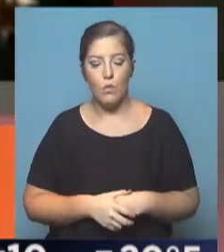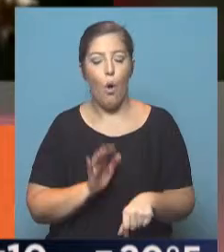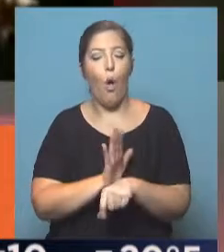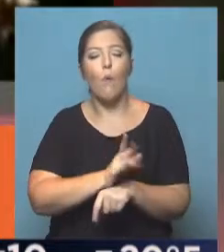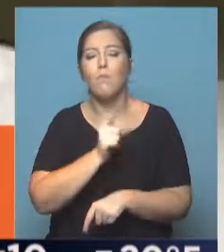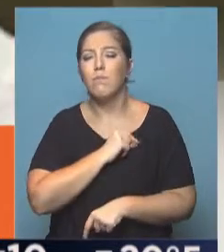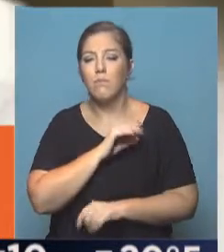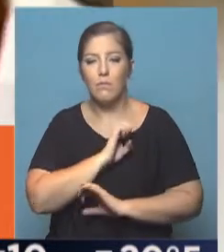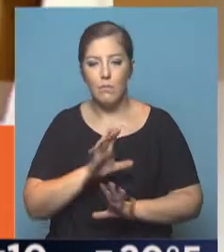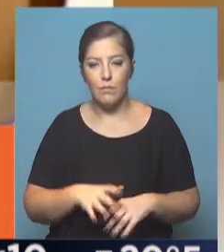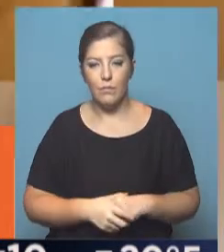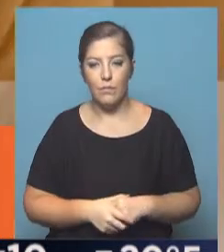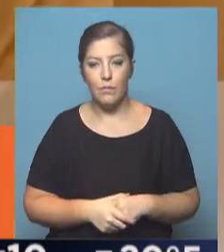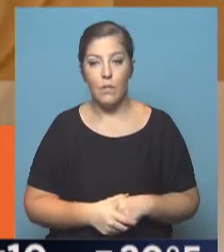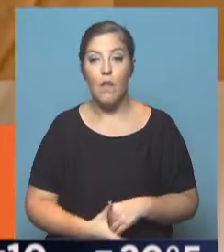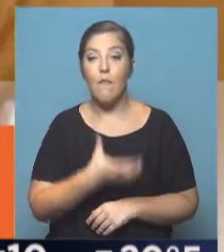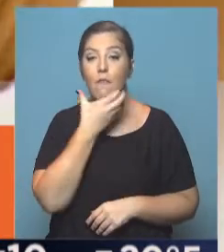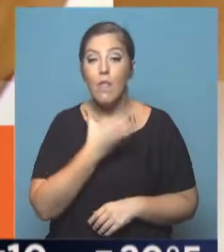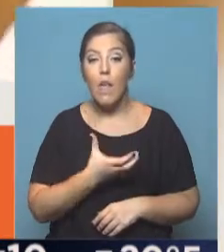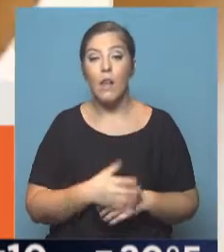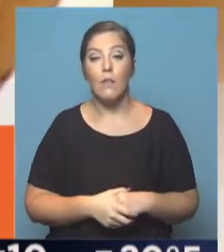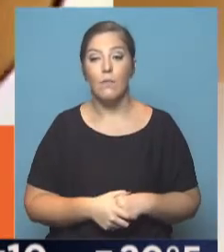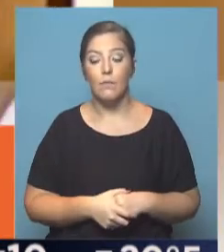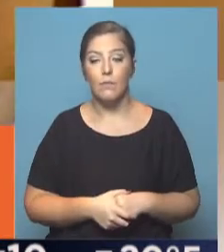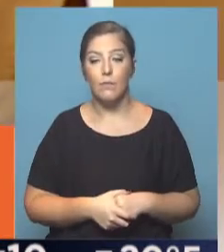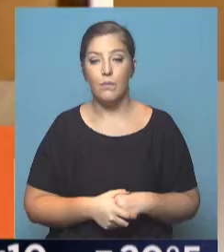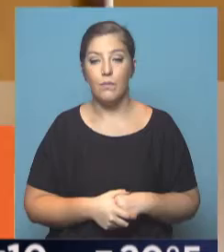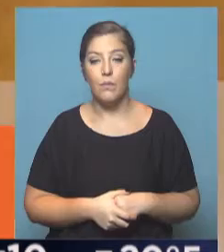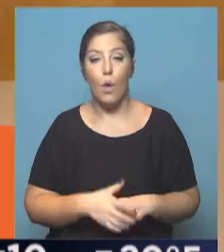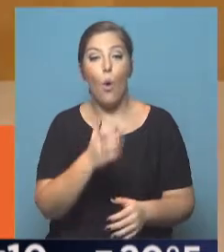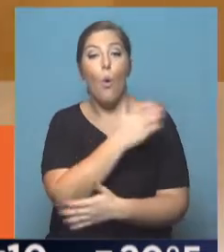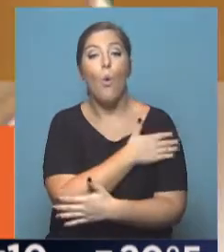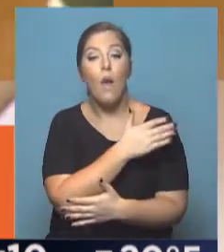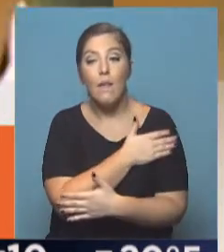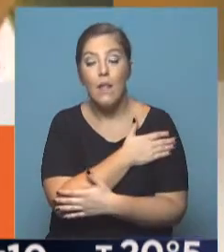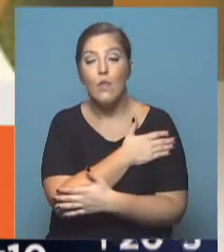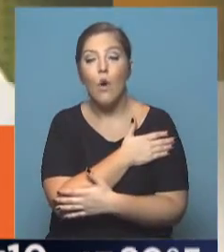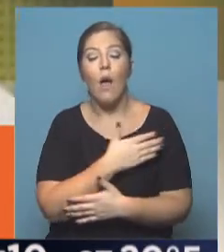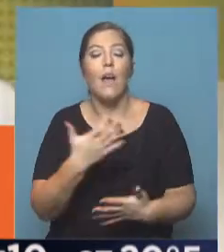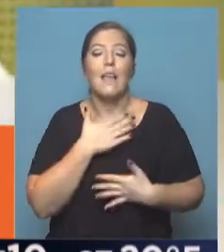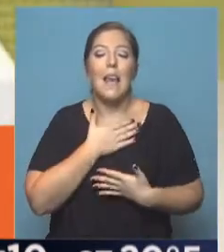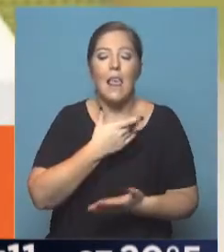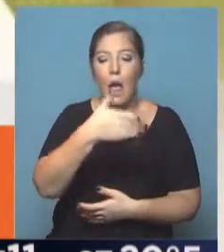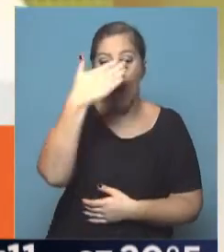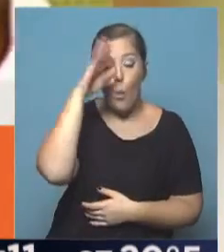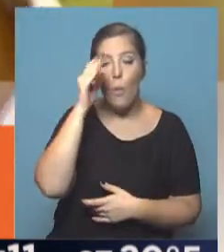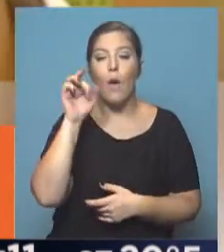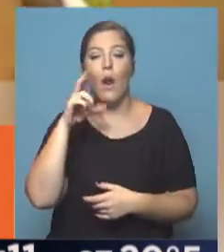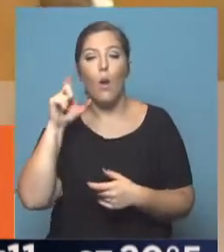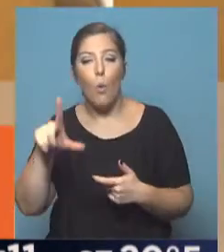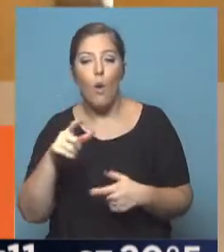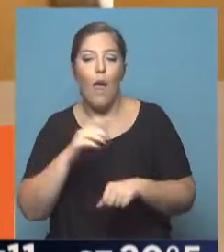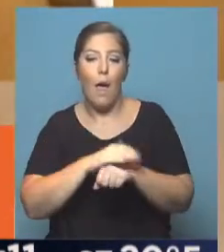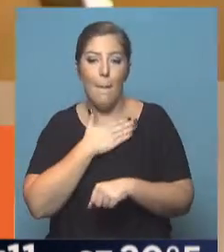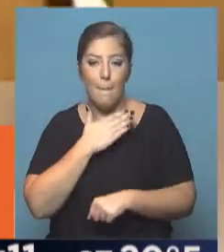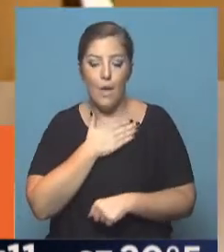fuerte. Fidel Castro, paz en su tumba, un abrazo a nuestra querida Cuba, un abrazo a Raúl. Otro querido amigo,